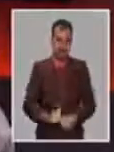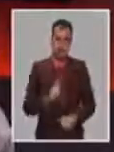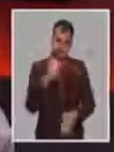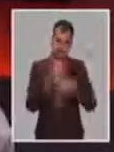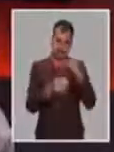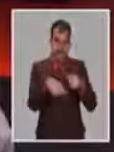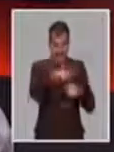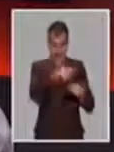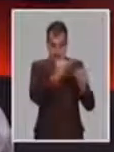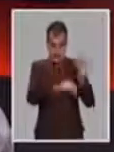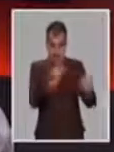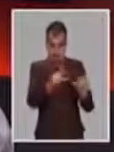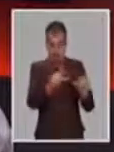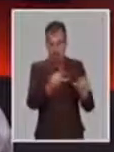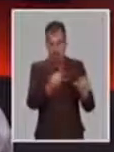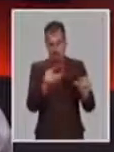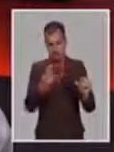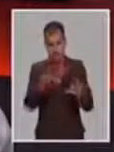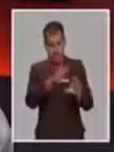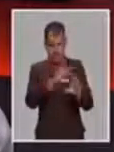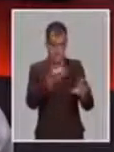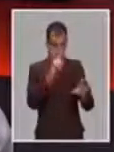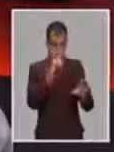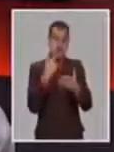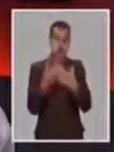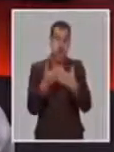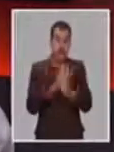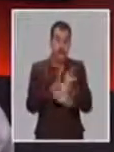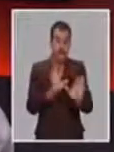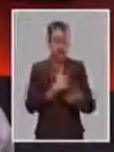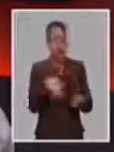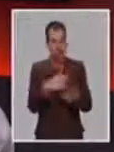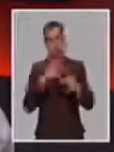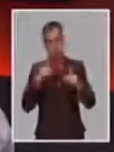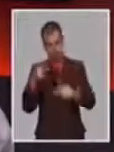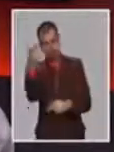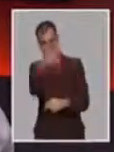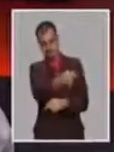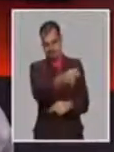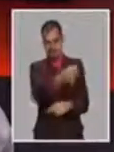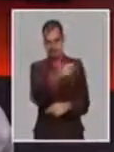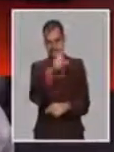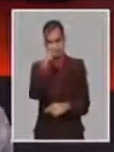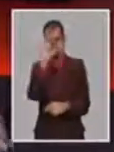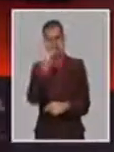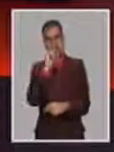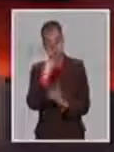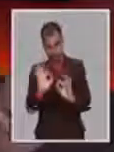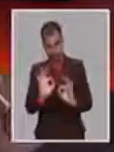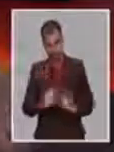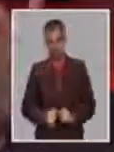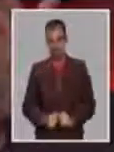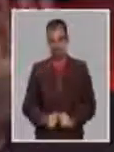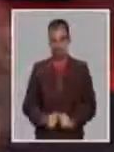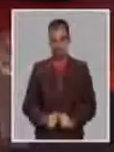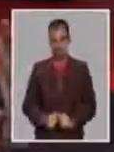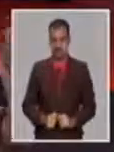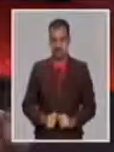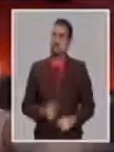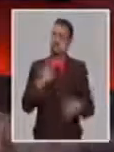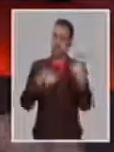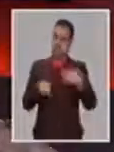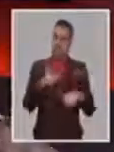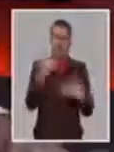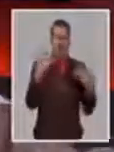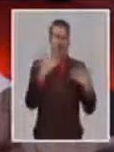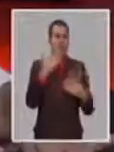beneficio. Bueno, ahora me voy a referir un poco a elementos organizativos de cómo se ha previsto el flujo de este ensayo, un poco para que la población sepa a